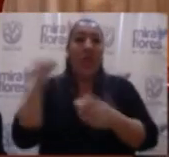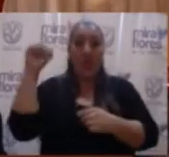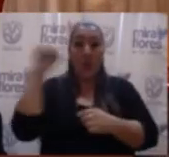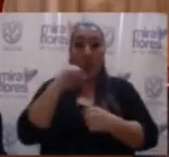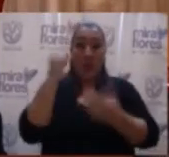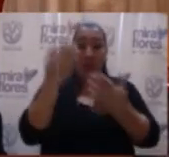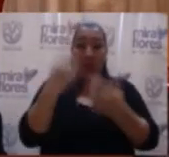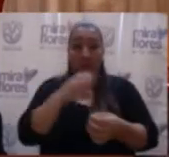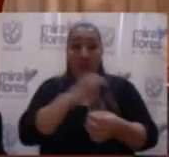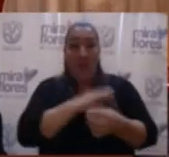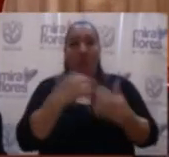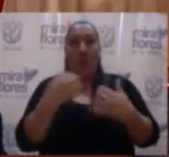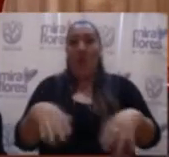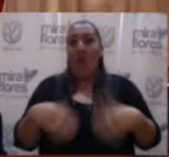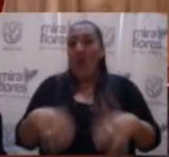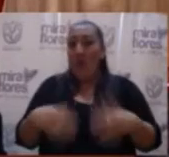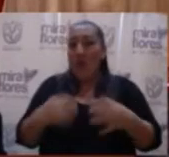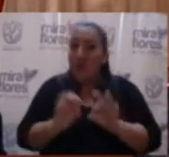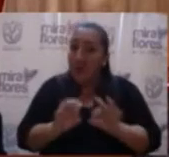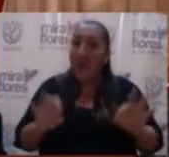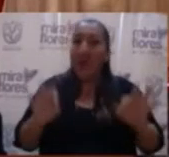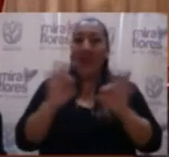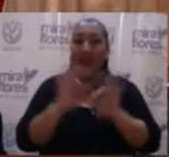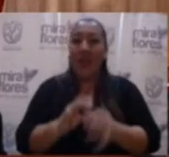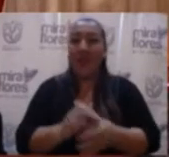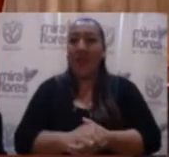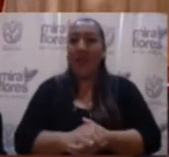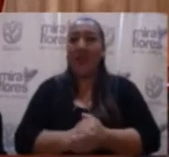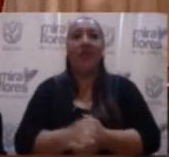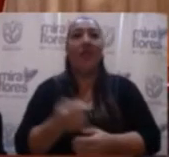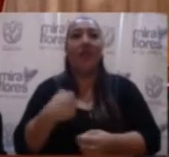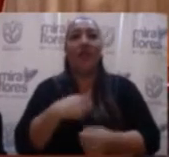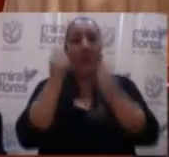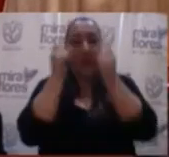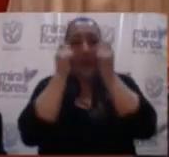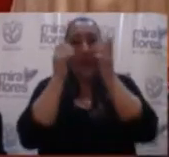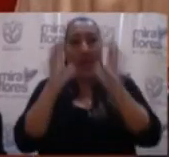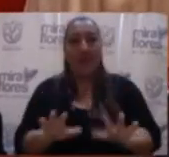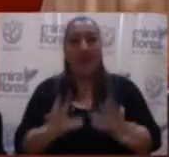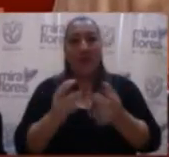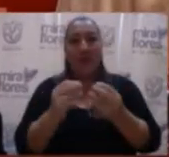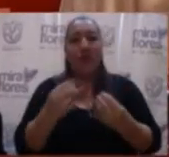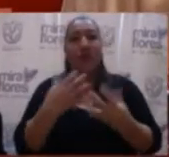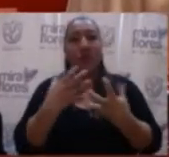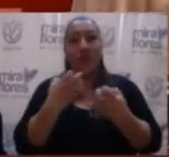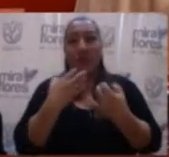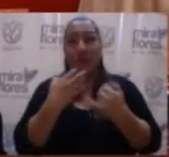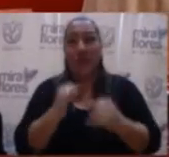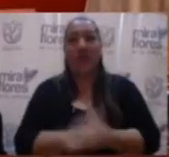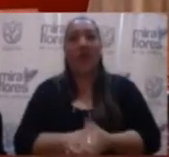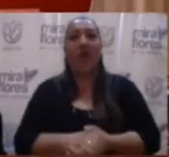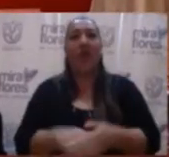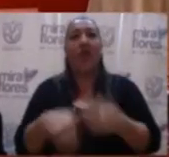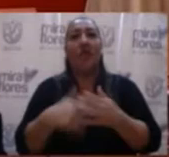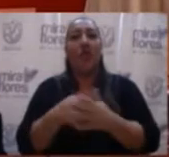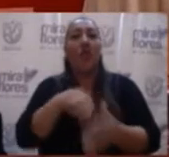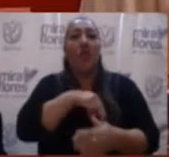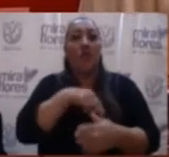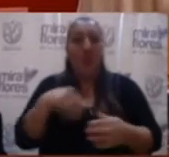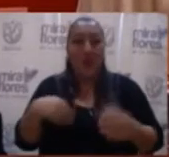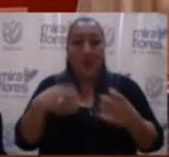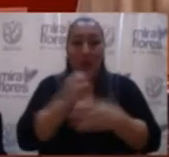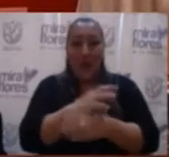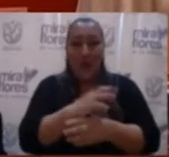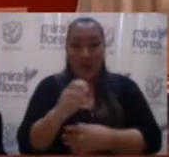premio que realmente es valioso y que apreciamos muchísimo. Eso es lo que quería informar a los miembros del Consejo,